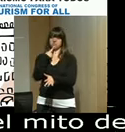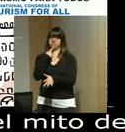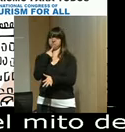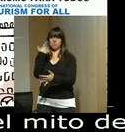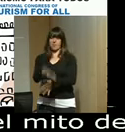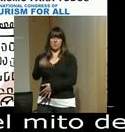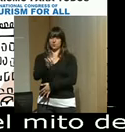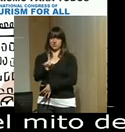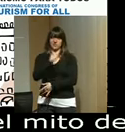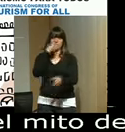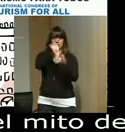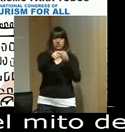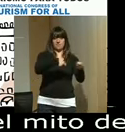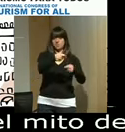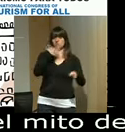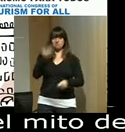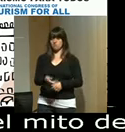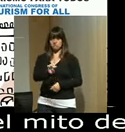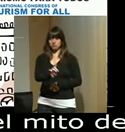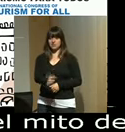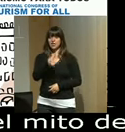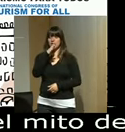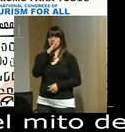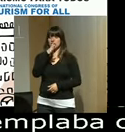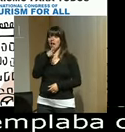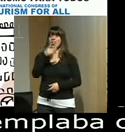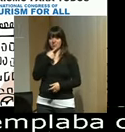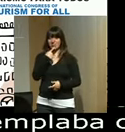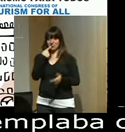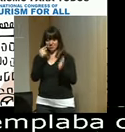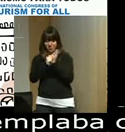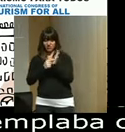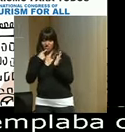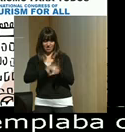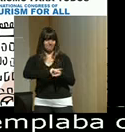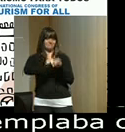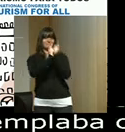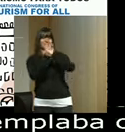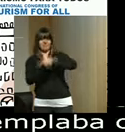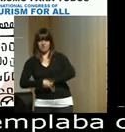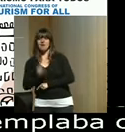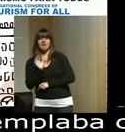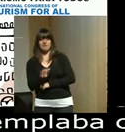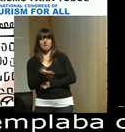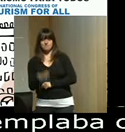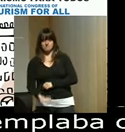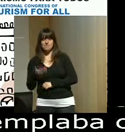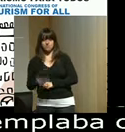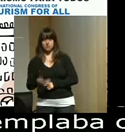criterios mercantiles, pues ahora evidentemente todos los datos indican que son suficientemente relevantes para